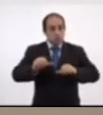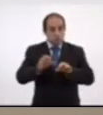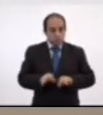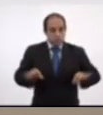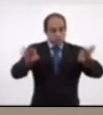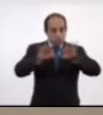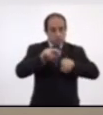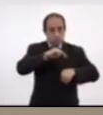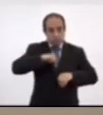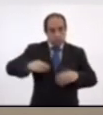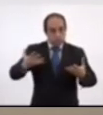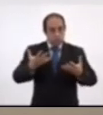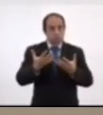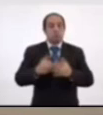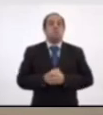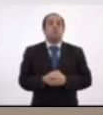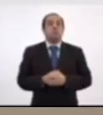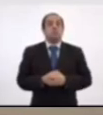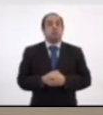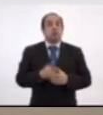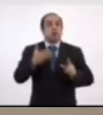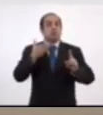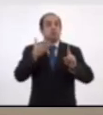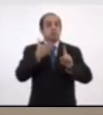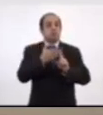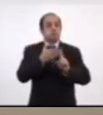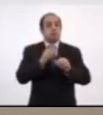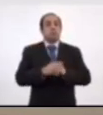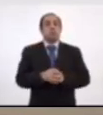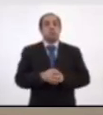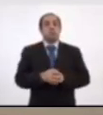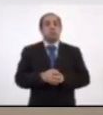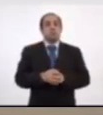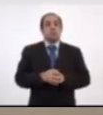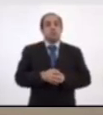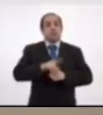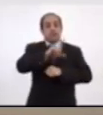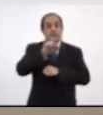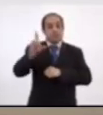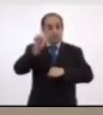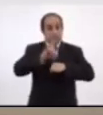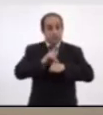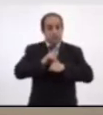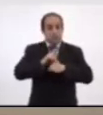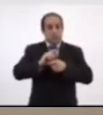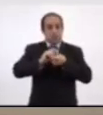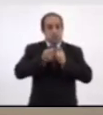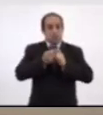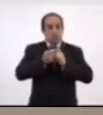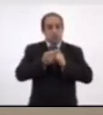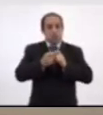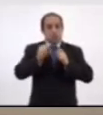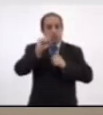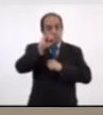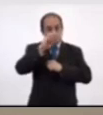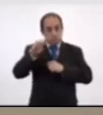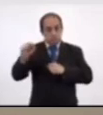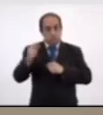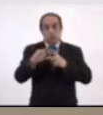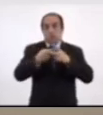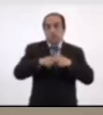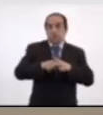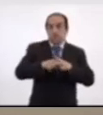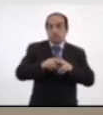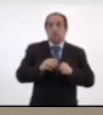llevando a cabo. Nos propusimos poner una meta de 100 días para mover al Seguro Social en esta estrategia que inició el